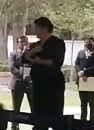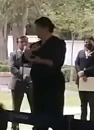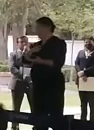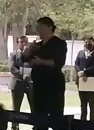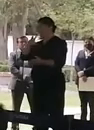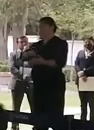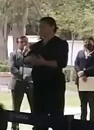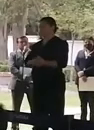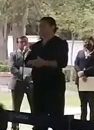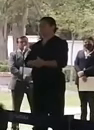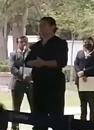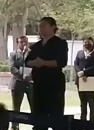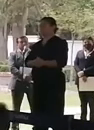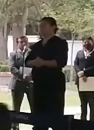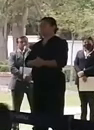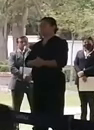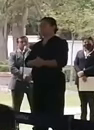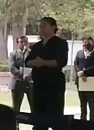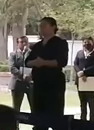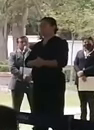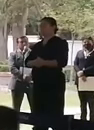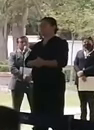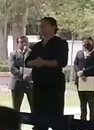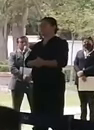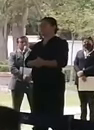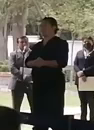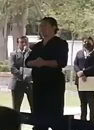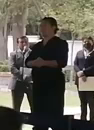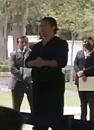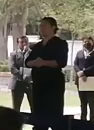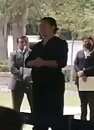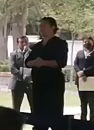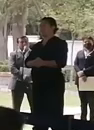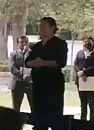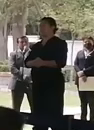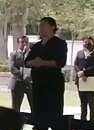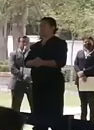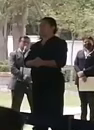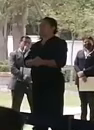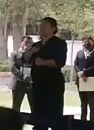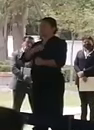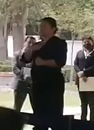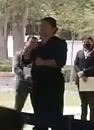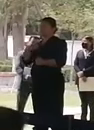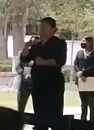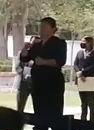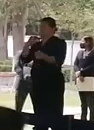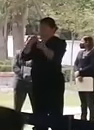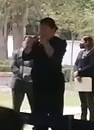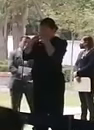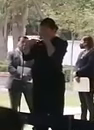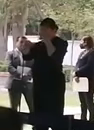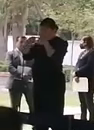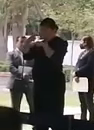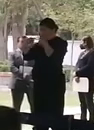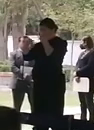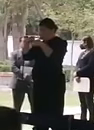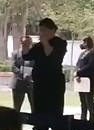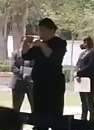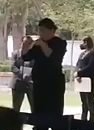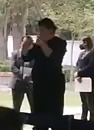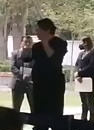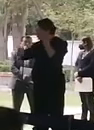Y tiene que ver este diálogo de qué se tiene que hacer con todos. Todos tienen que